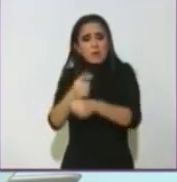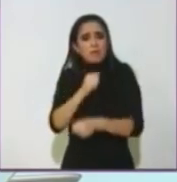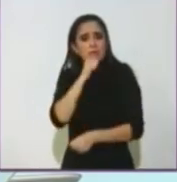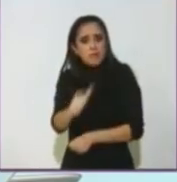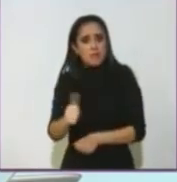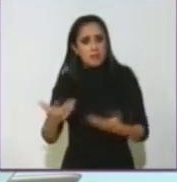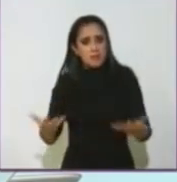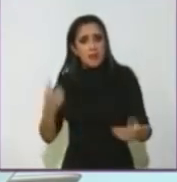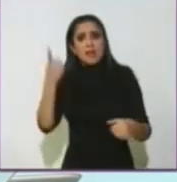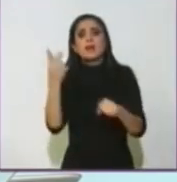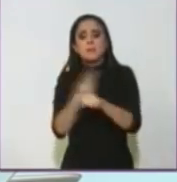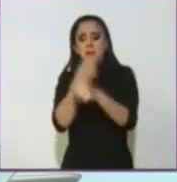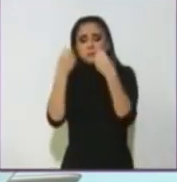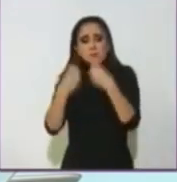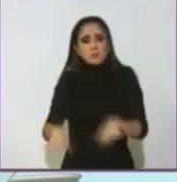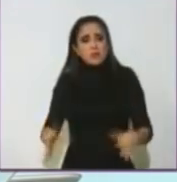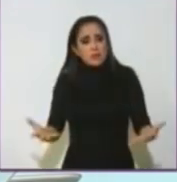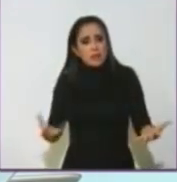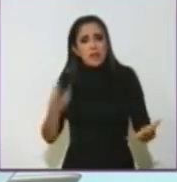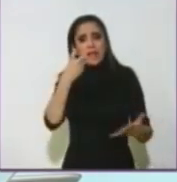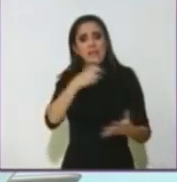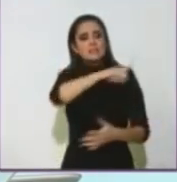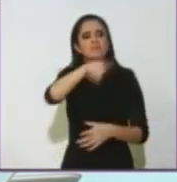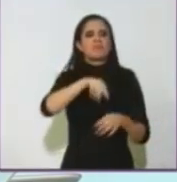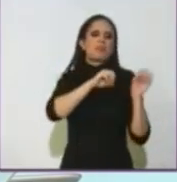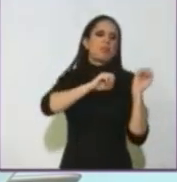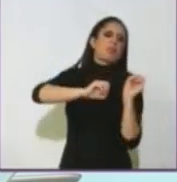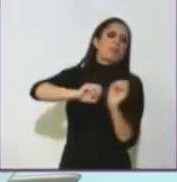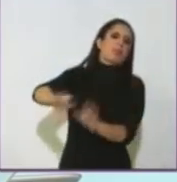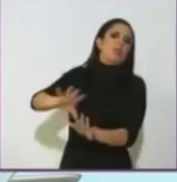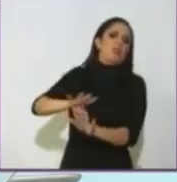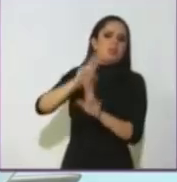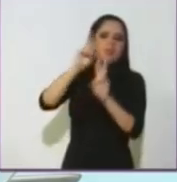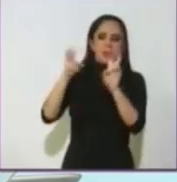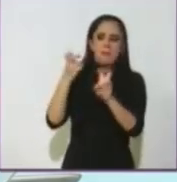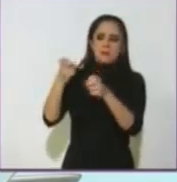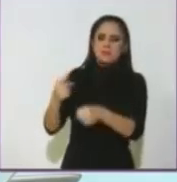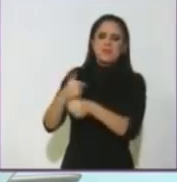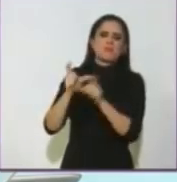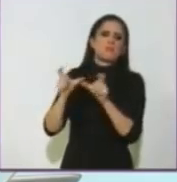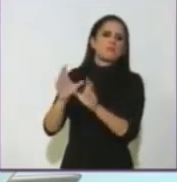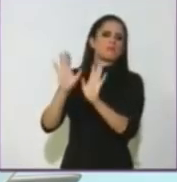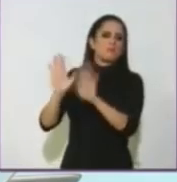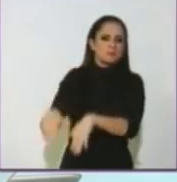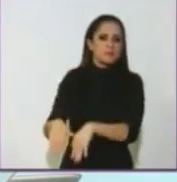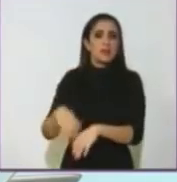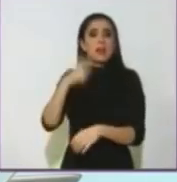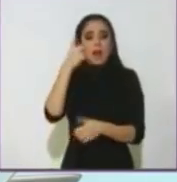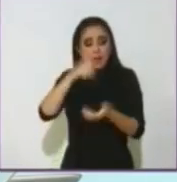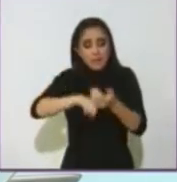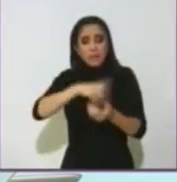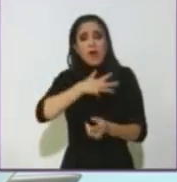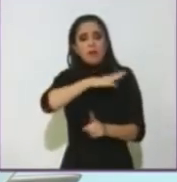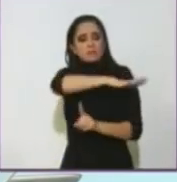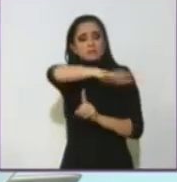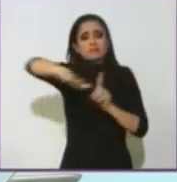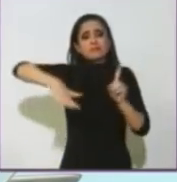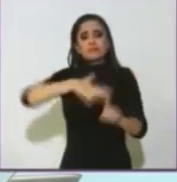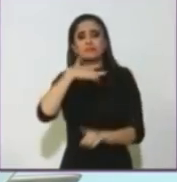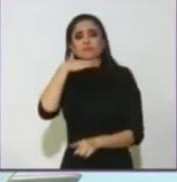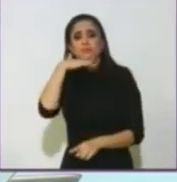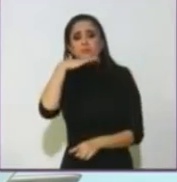que pasó es que abandonaron el tema y no sólo eso sino que llenaron el gobierno de rufianes regresó la